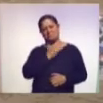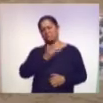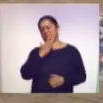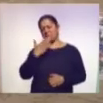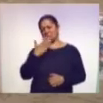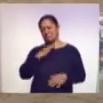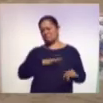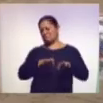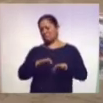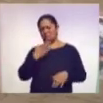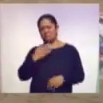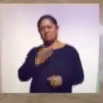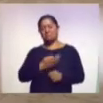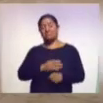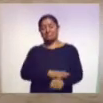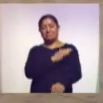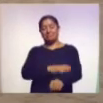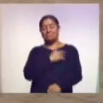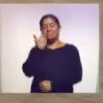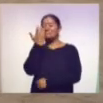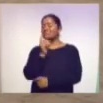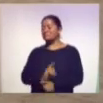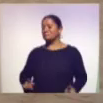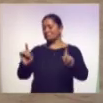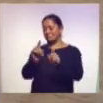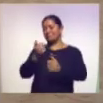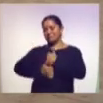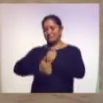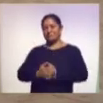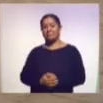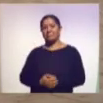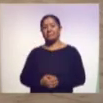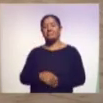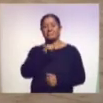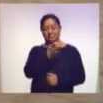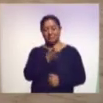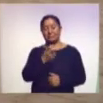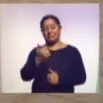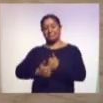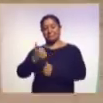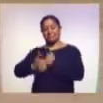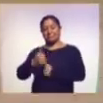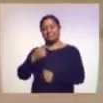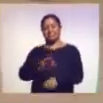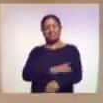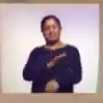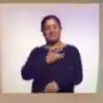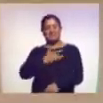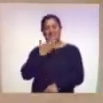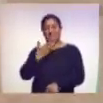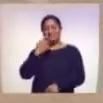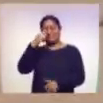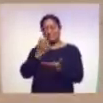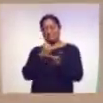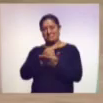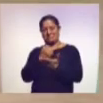ahorita, ustedes lo ven, están entusiasmados por recibir este partido y son de los partidos donde los cuales ellos se motivan para sacar buenos resultados. Afortunadamente